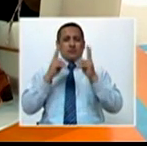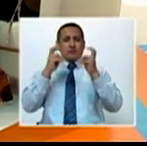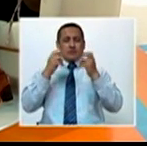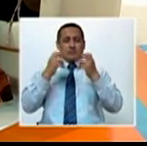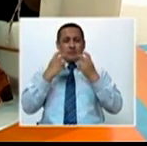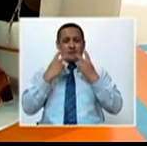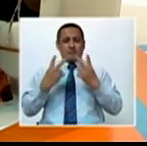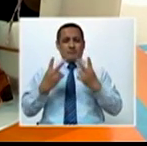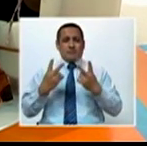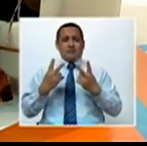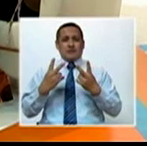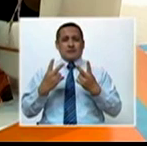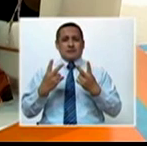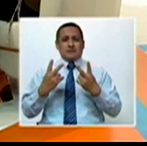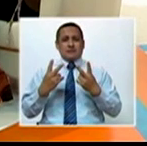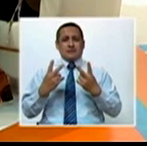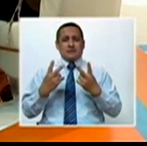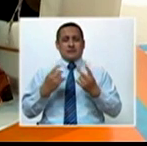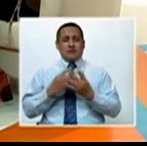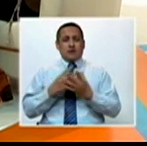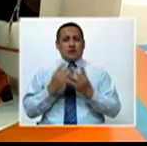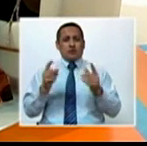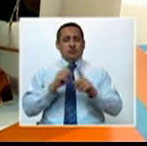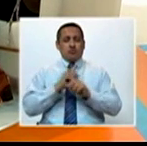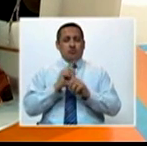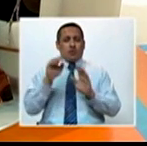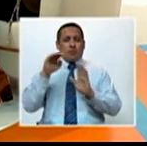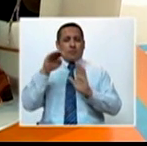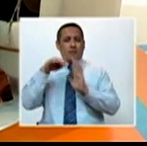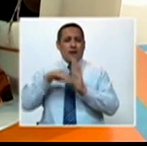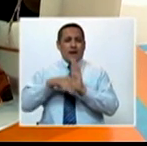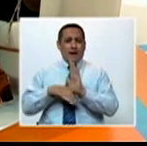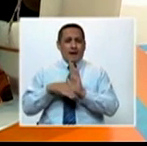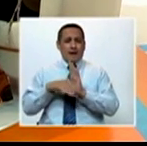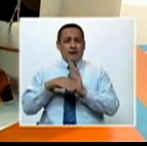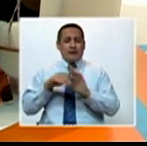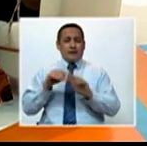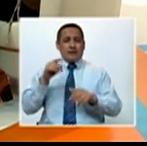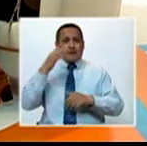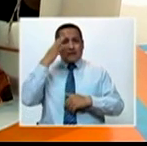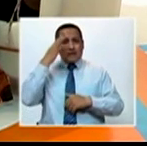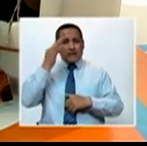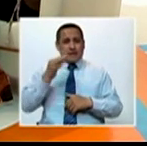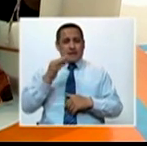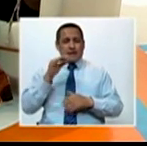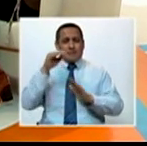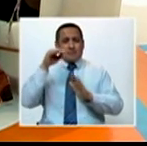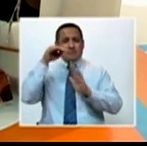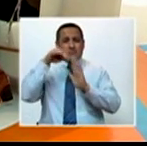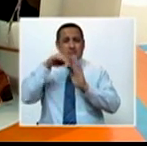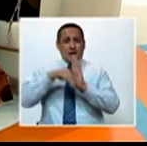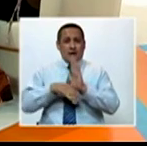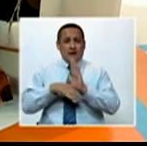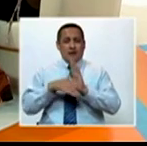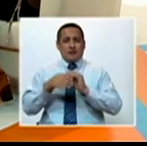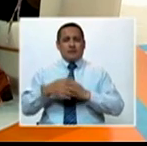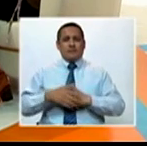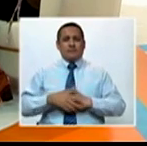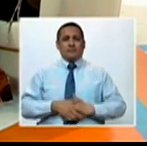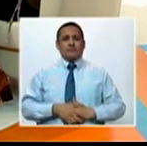no baja, ¿no? Diera la impresión que va más. A ver,